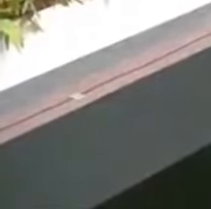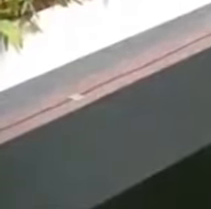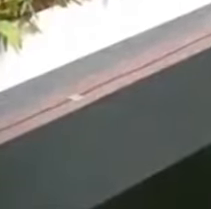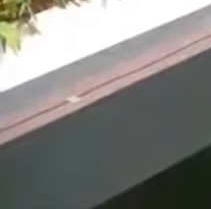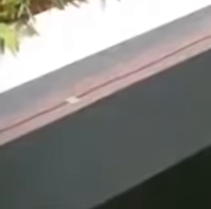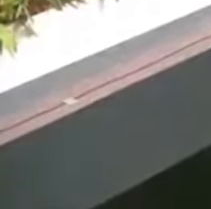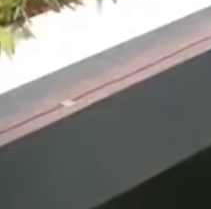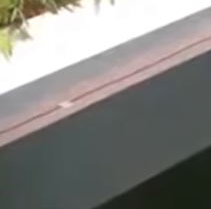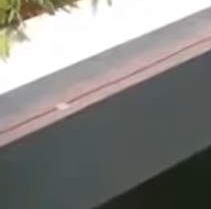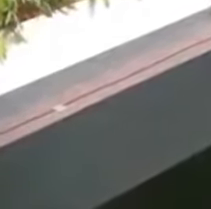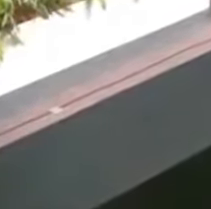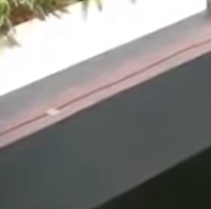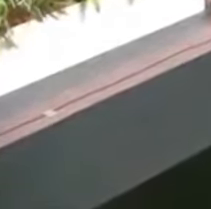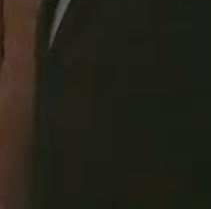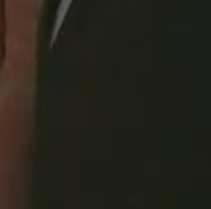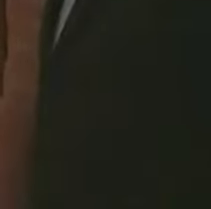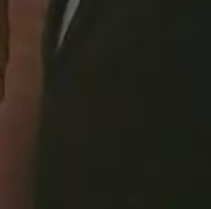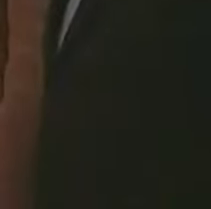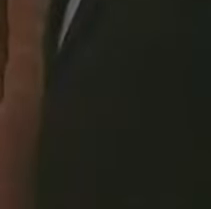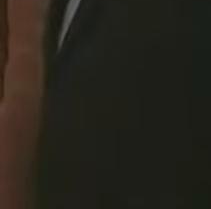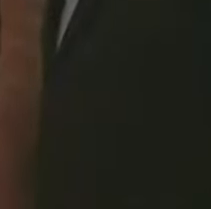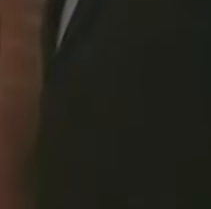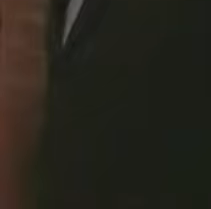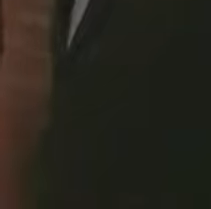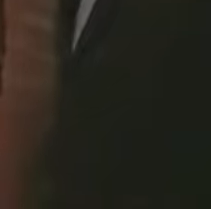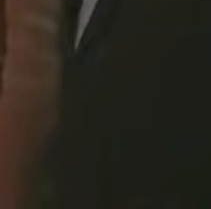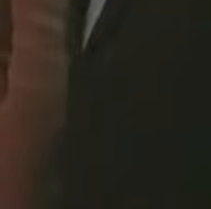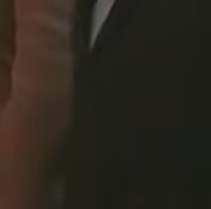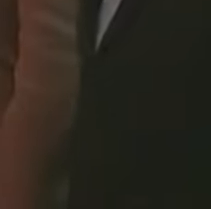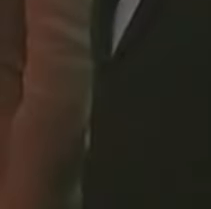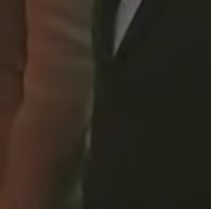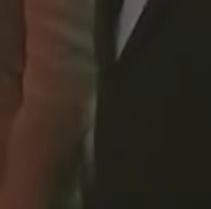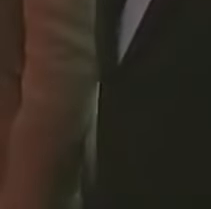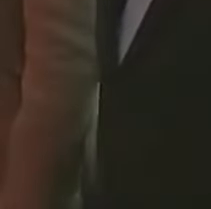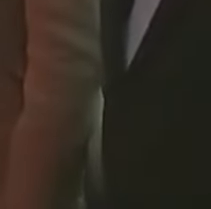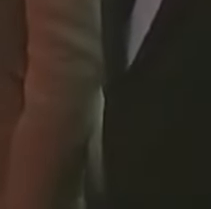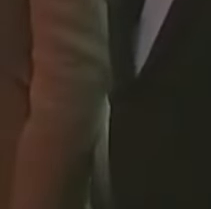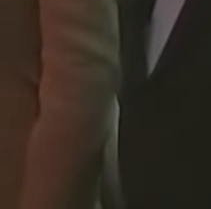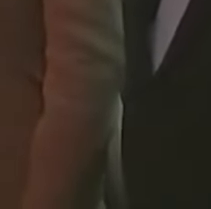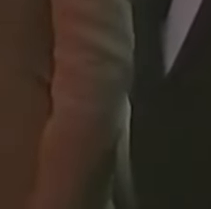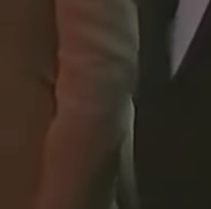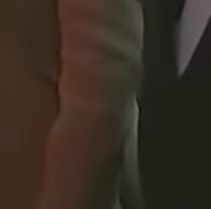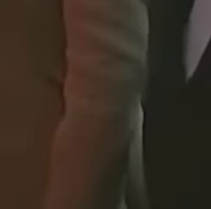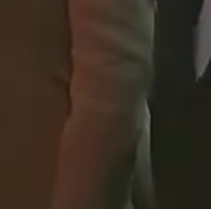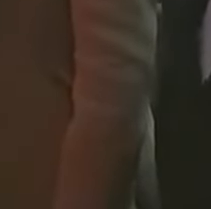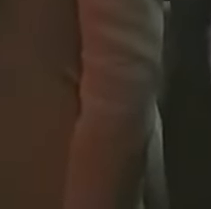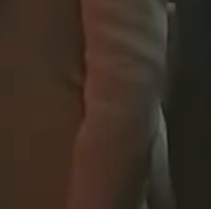Retienden sus centros de tierra, el Señor.